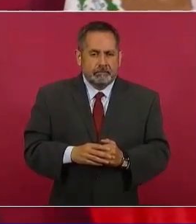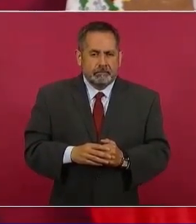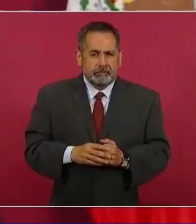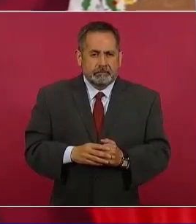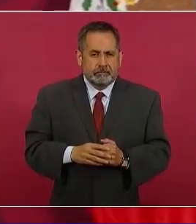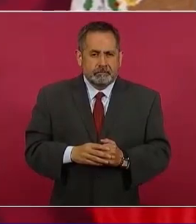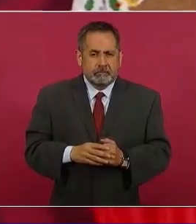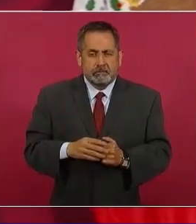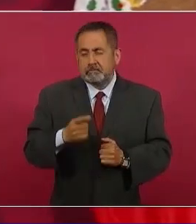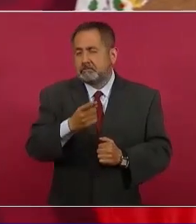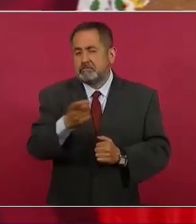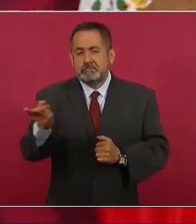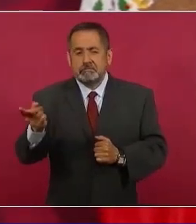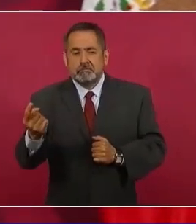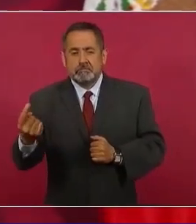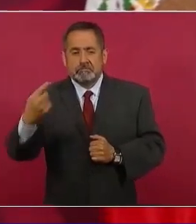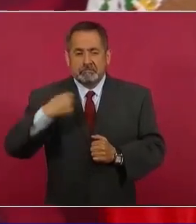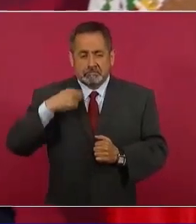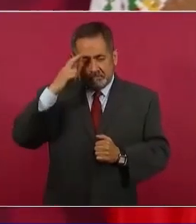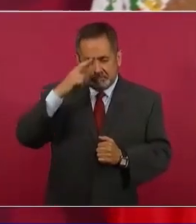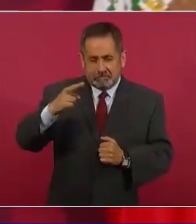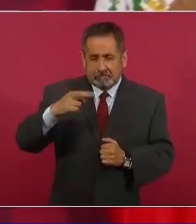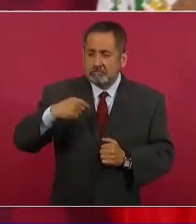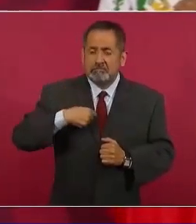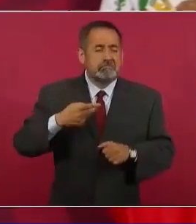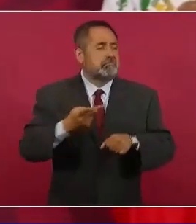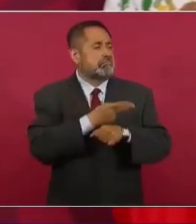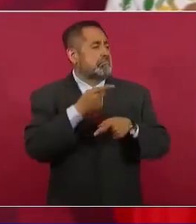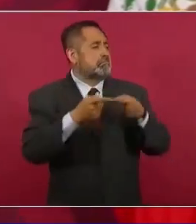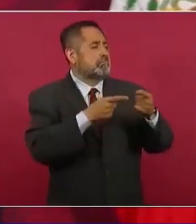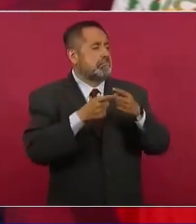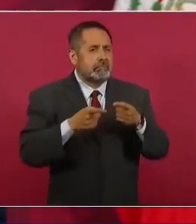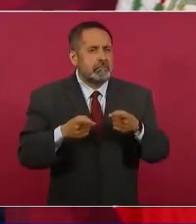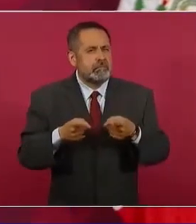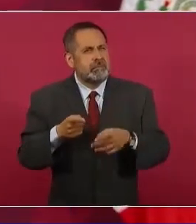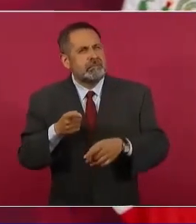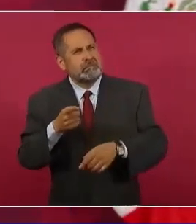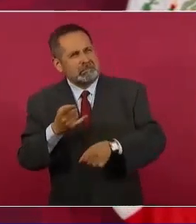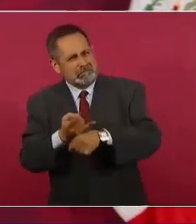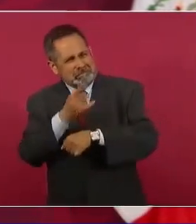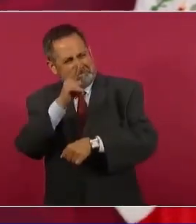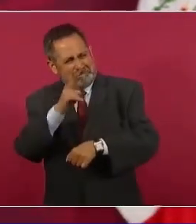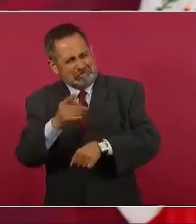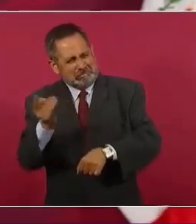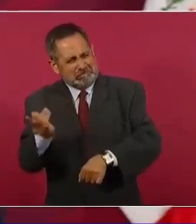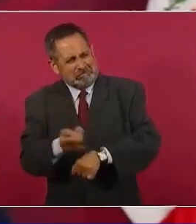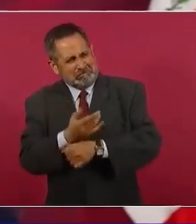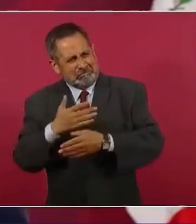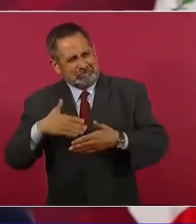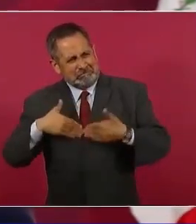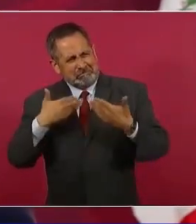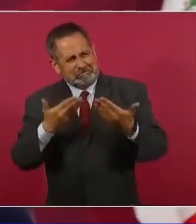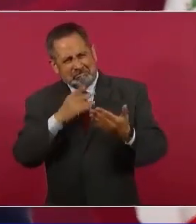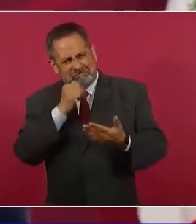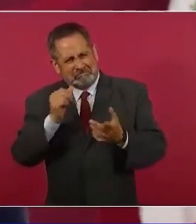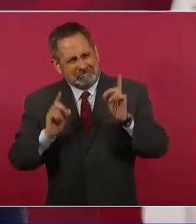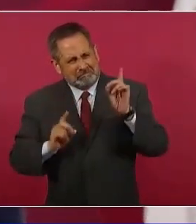nos respetan o confían en nosotros empiezan a dudar.